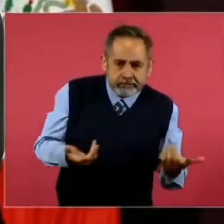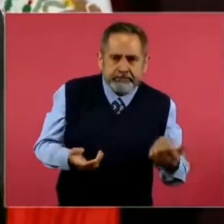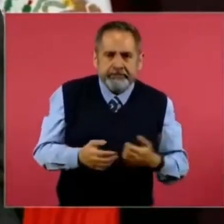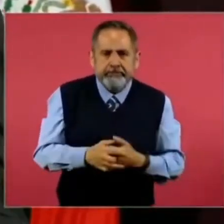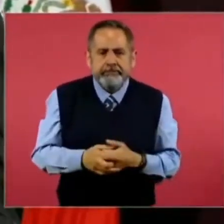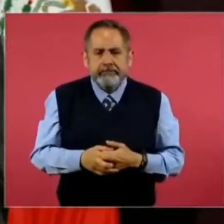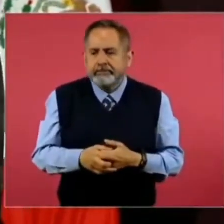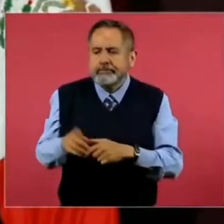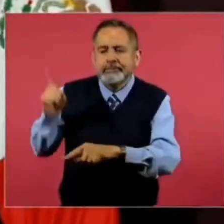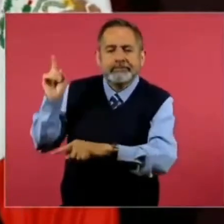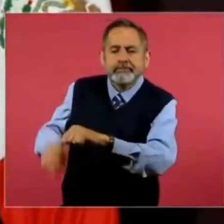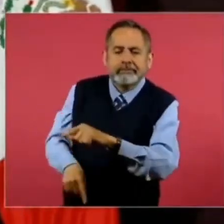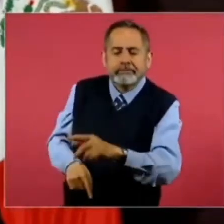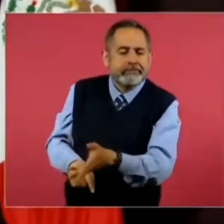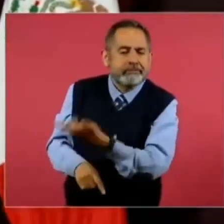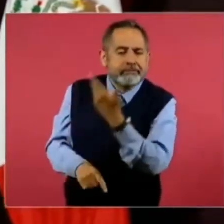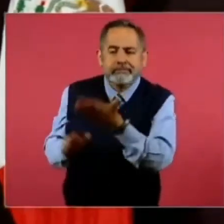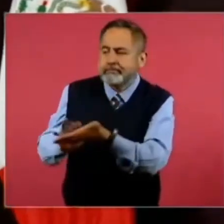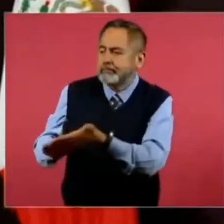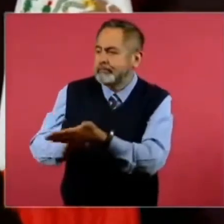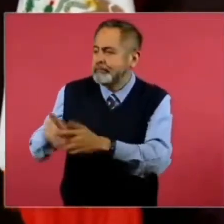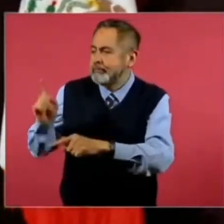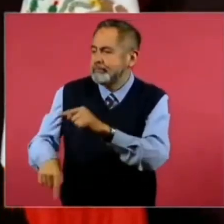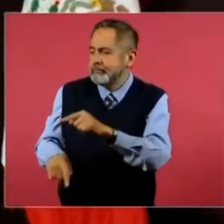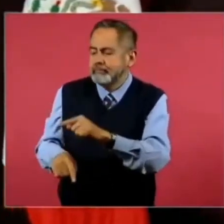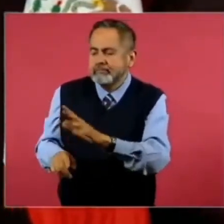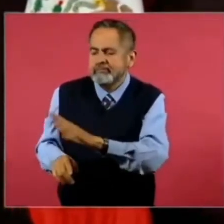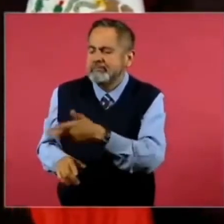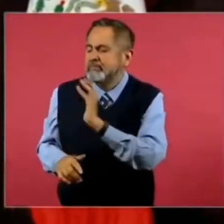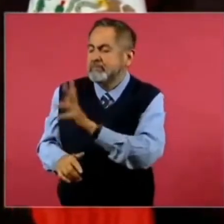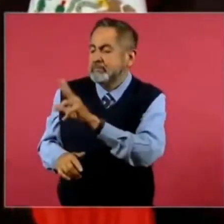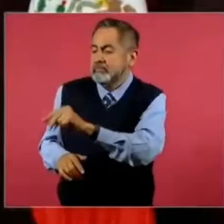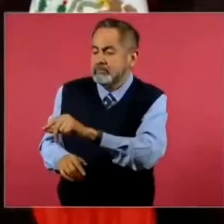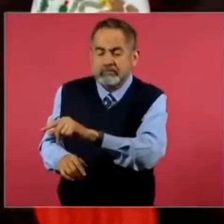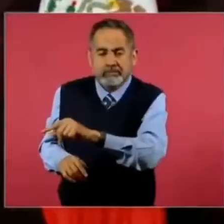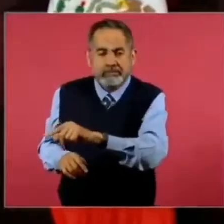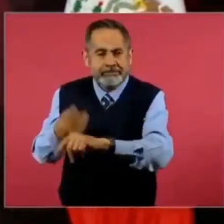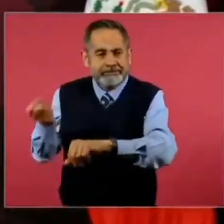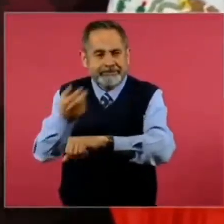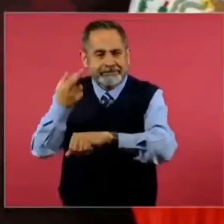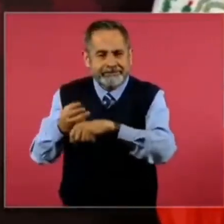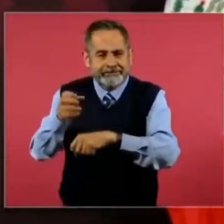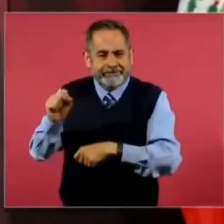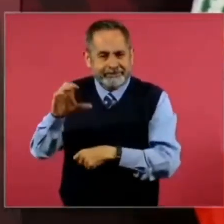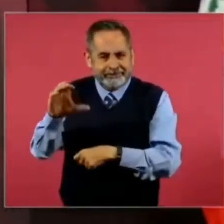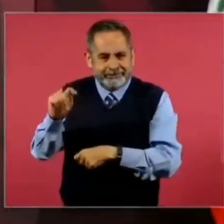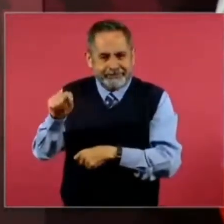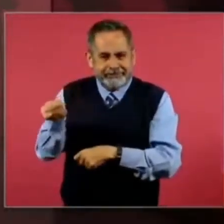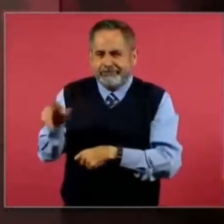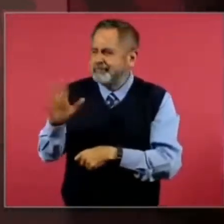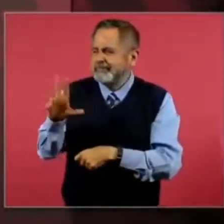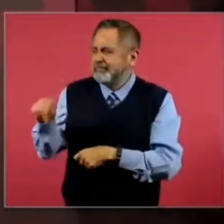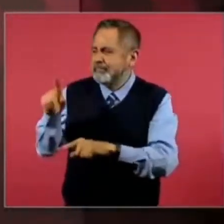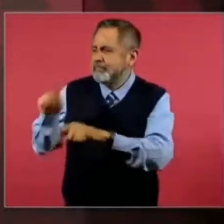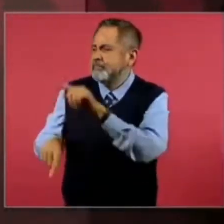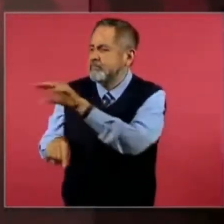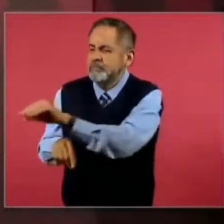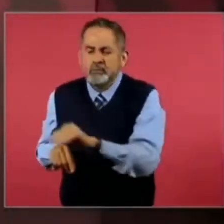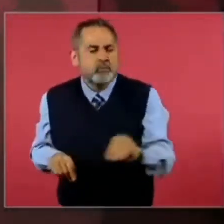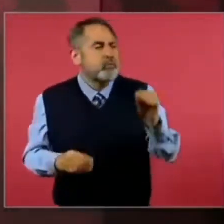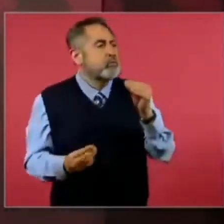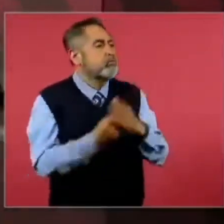Pues sacaron esas funciones de la Secretaría de Comunicaciones y crearon el